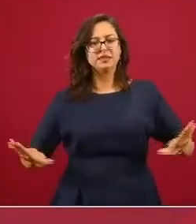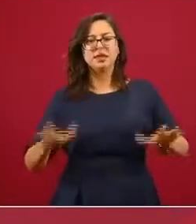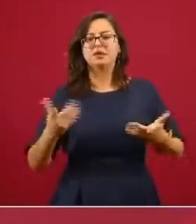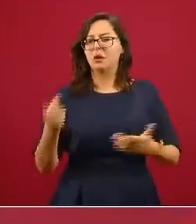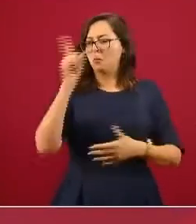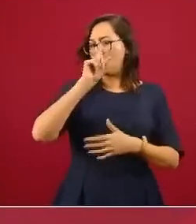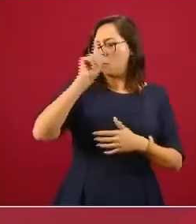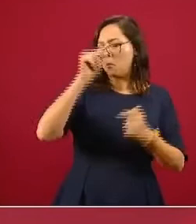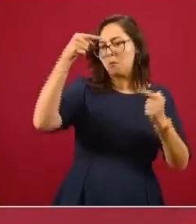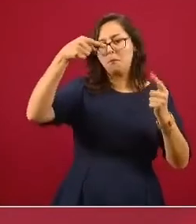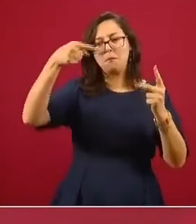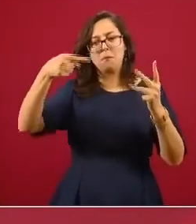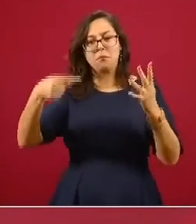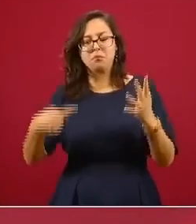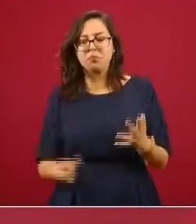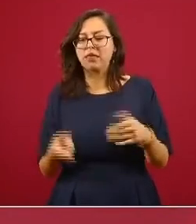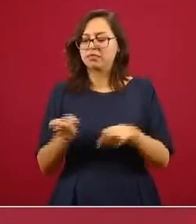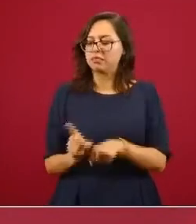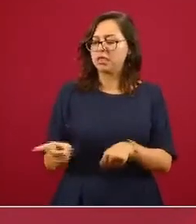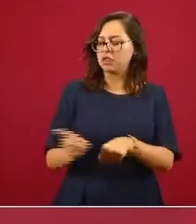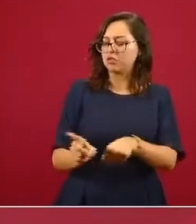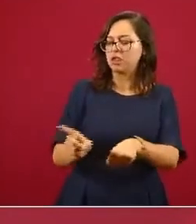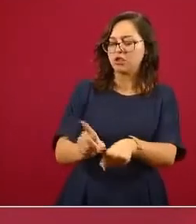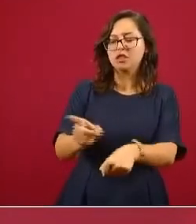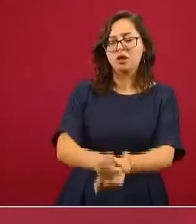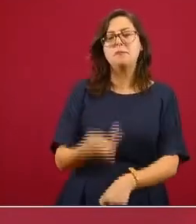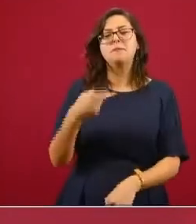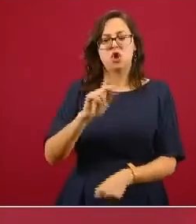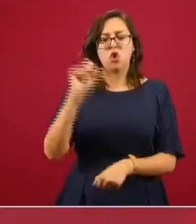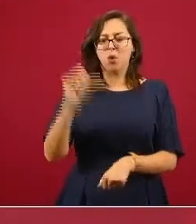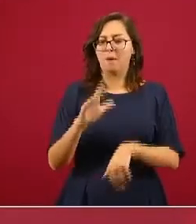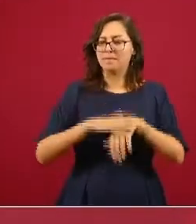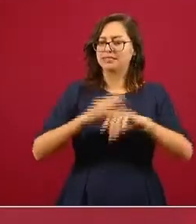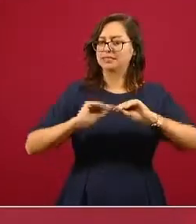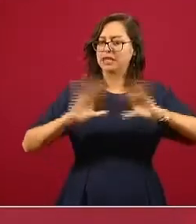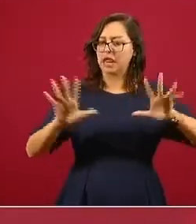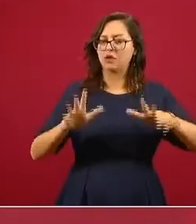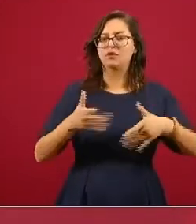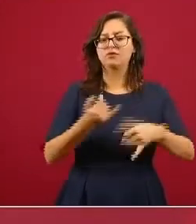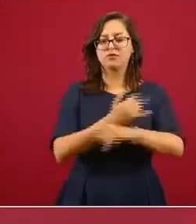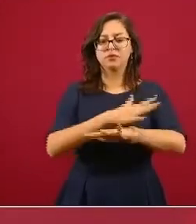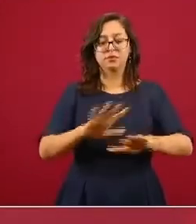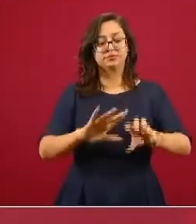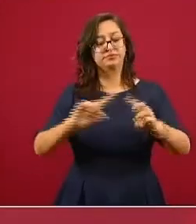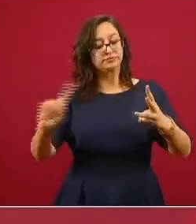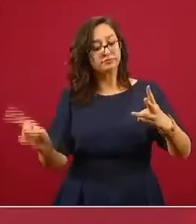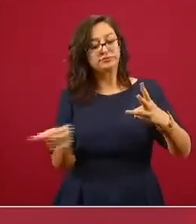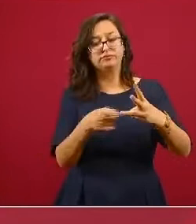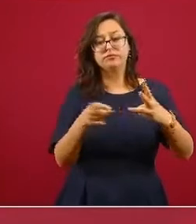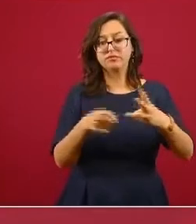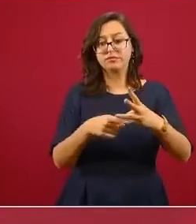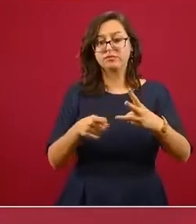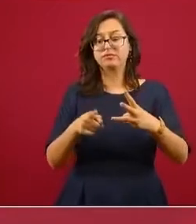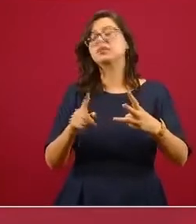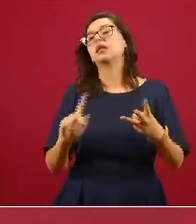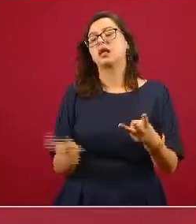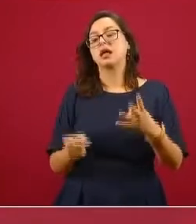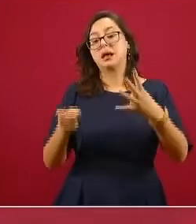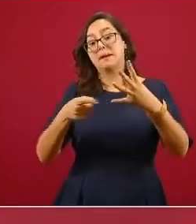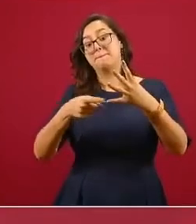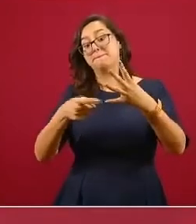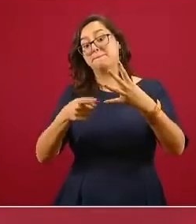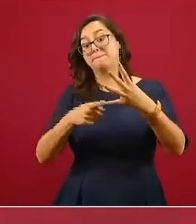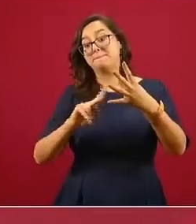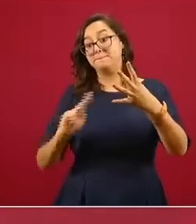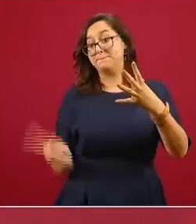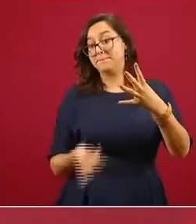generales, que las repetimos casi todos los días, pero que hoy las retomaremos. Y en el último bloque, antes de preguntas y respuestas, vamos a dejar ahí